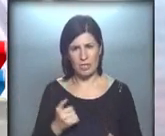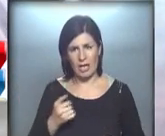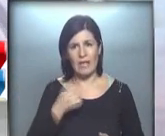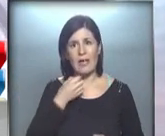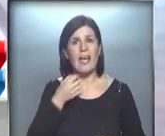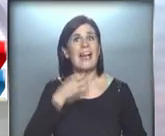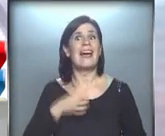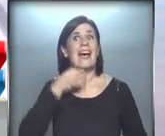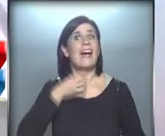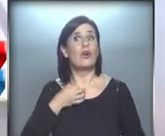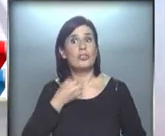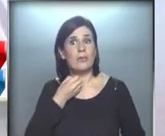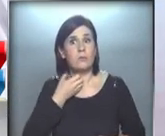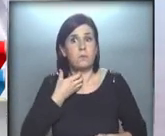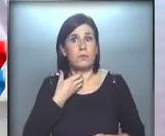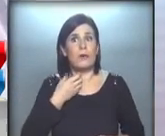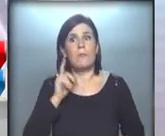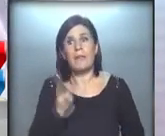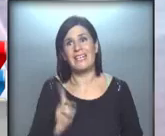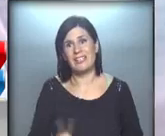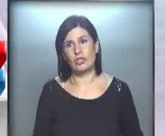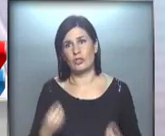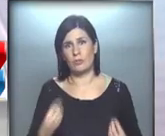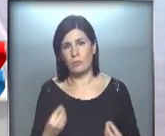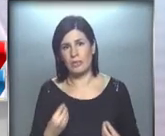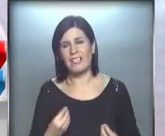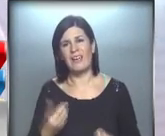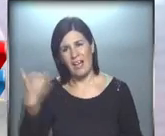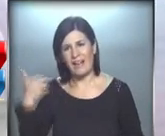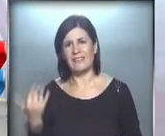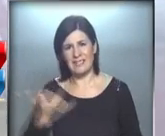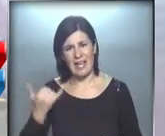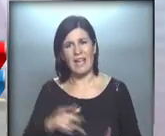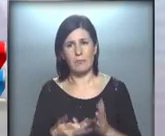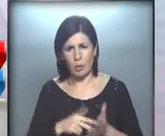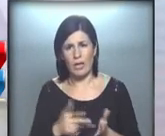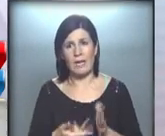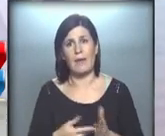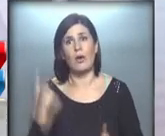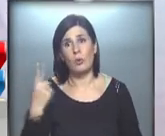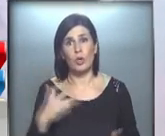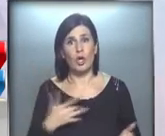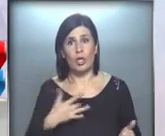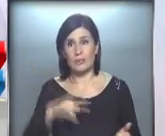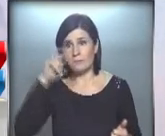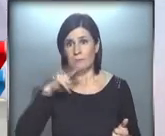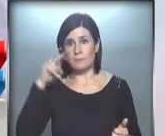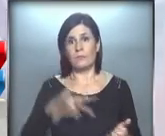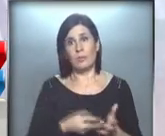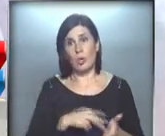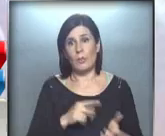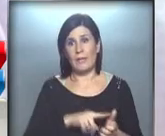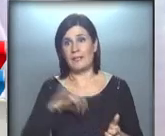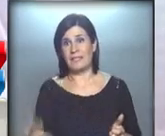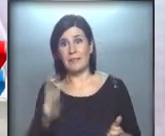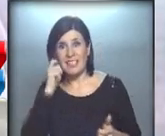riesgoso en función de dos situaciones que sí tenía Grondona. Una es el antecedente cardiorrespiratorio. El otro antecedente tiene que